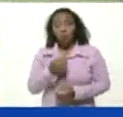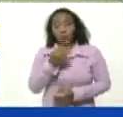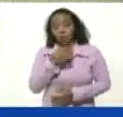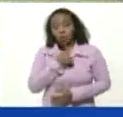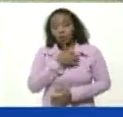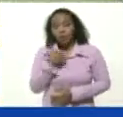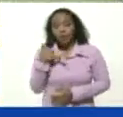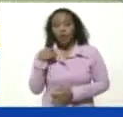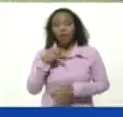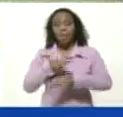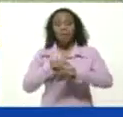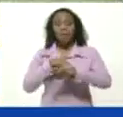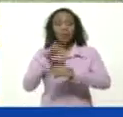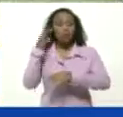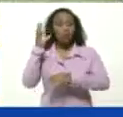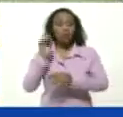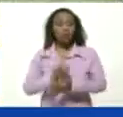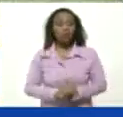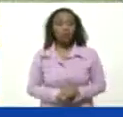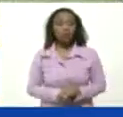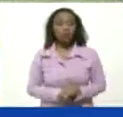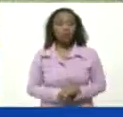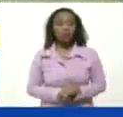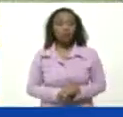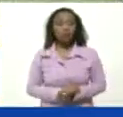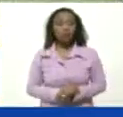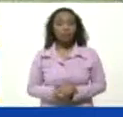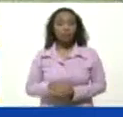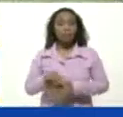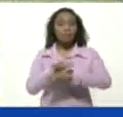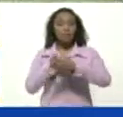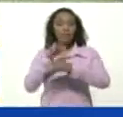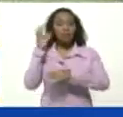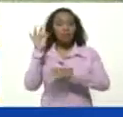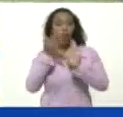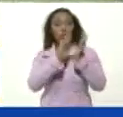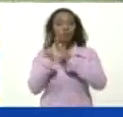que nuestra ministra Noris Herrera, ministra comunera,